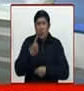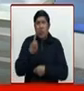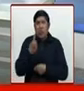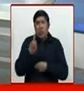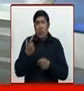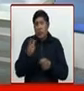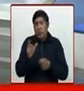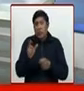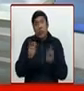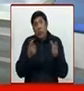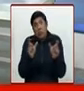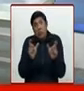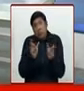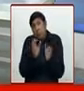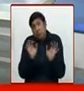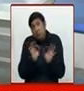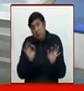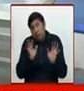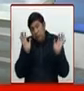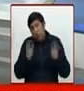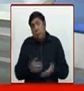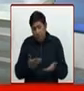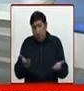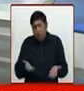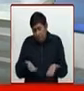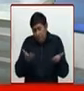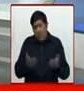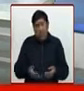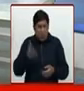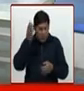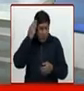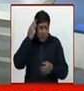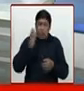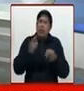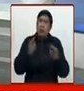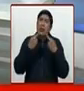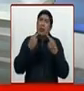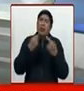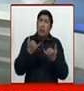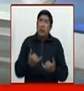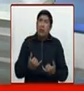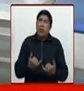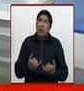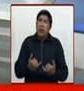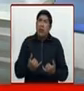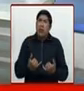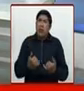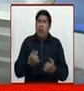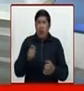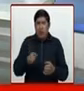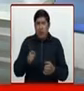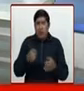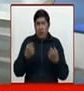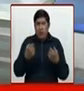dos boletas. Si va a las dos, también para garantizar. De todos modos, ¿sabes qué respuesta recibió hoy, Miriam? Dime. Que ya no